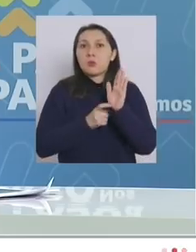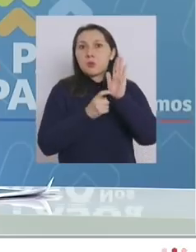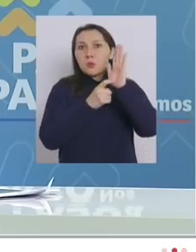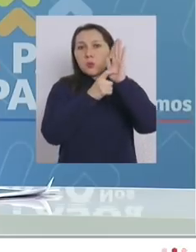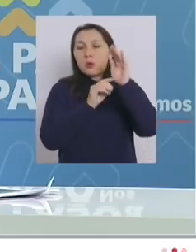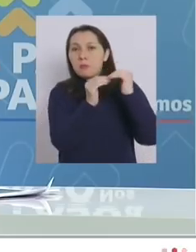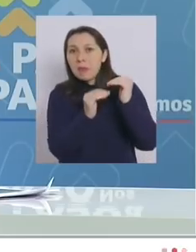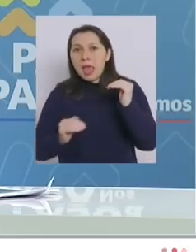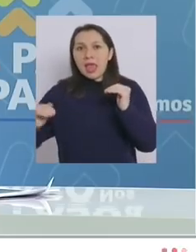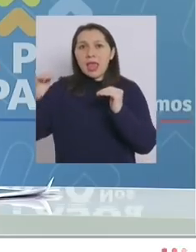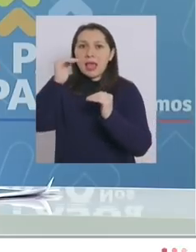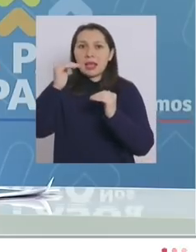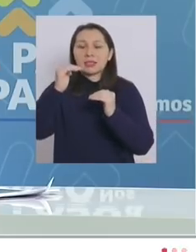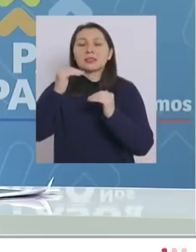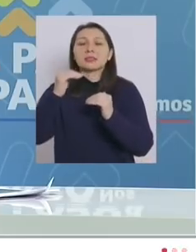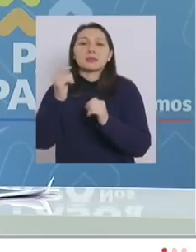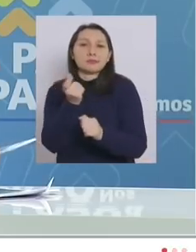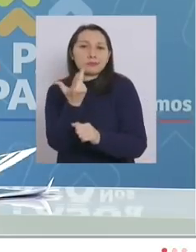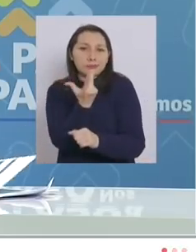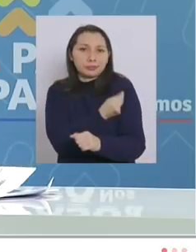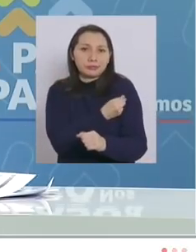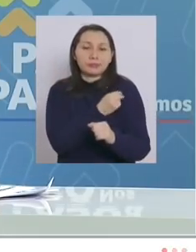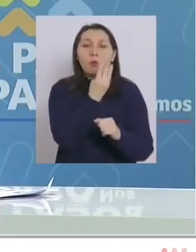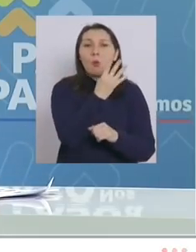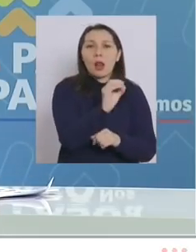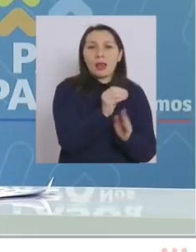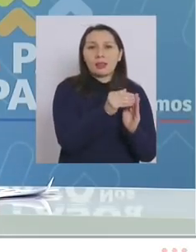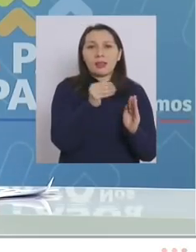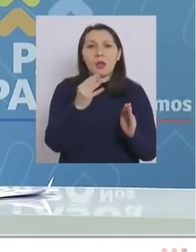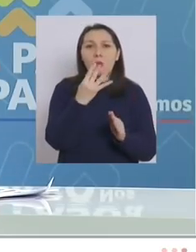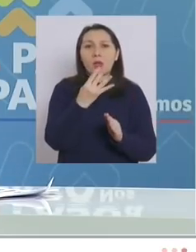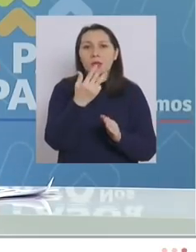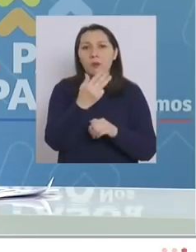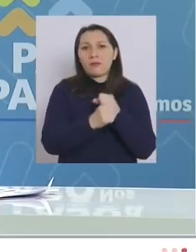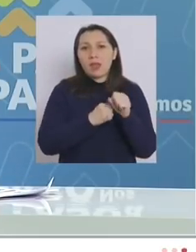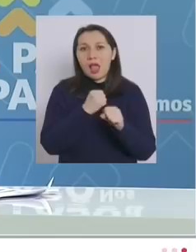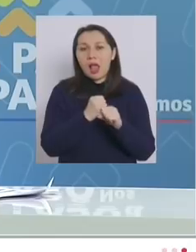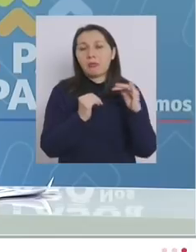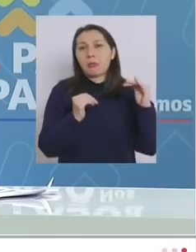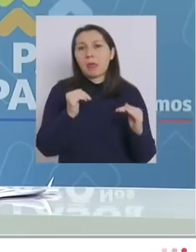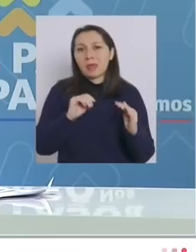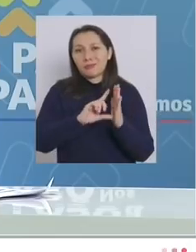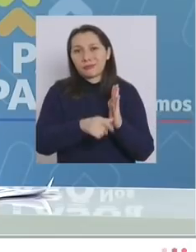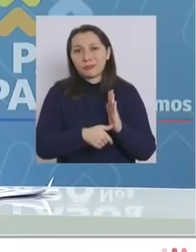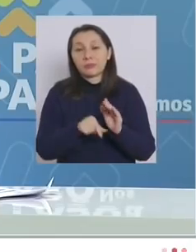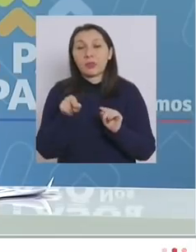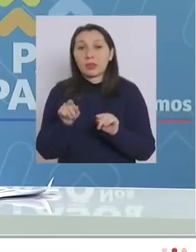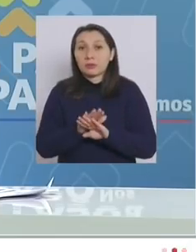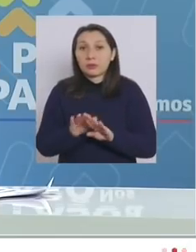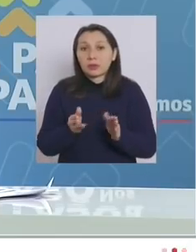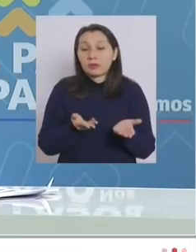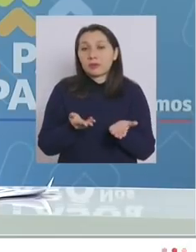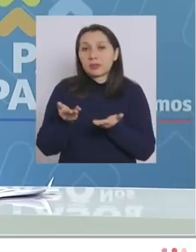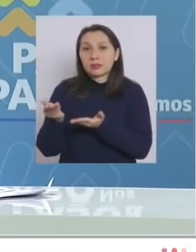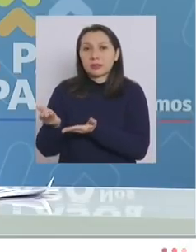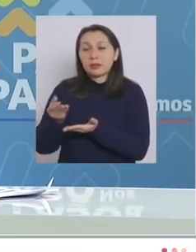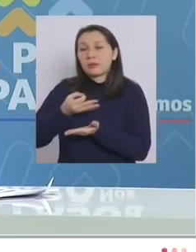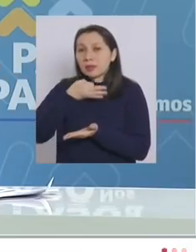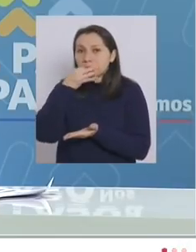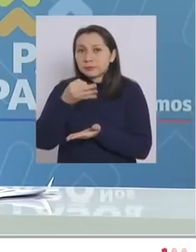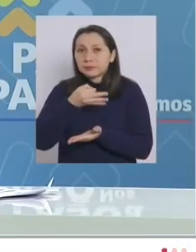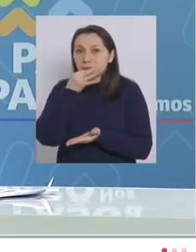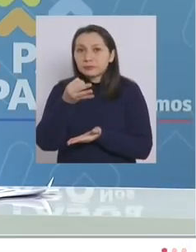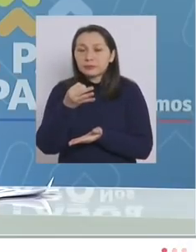están superando a los de 40 y 49 años de edad. Con esto termino y le voy a dar la